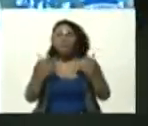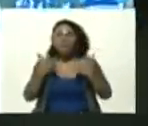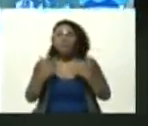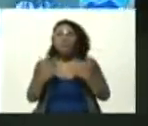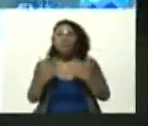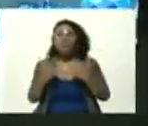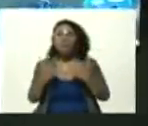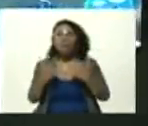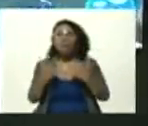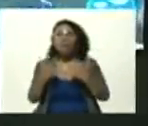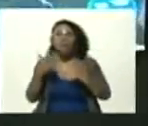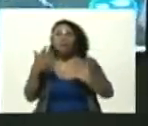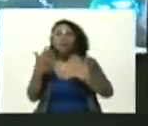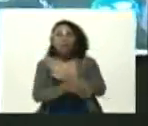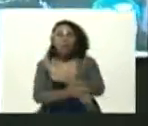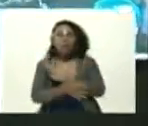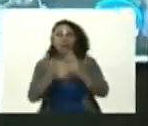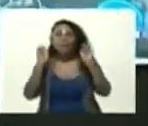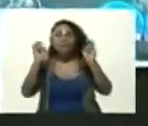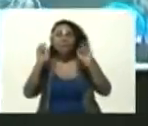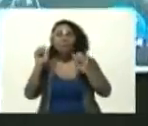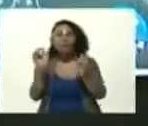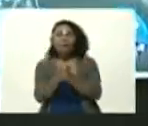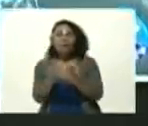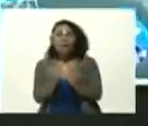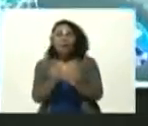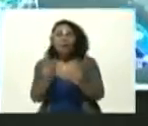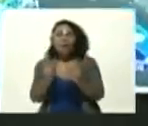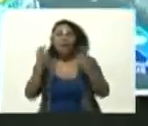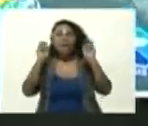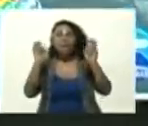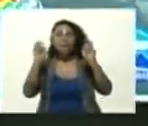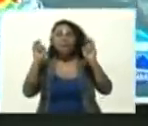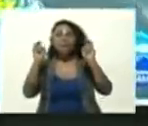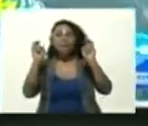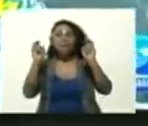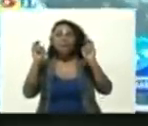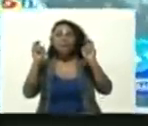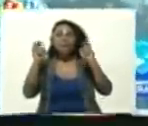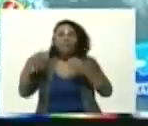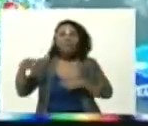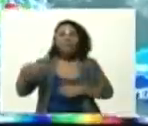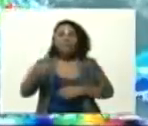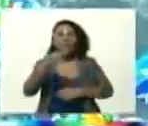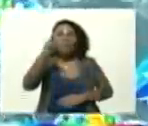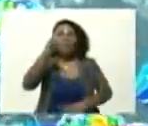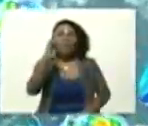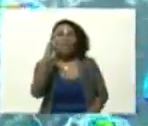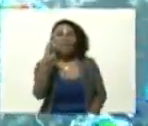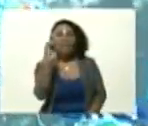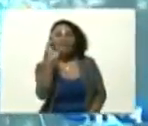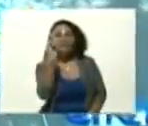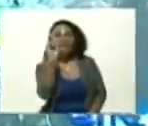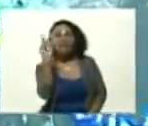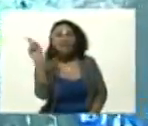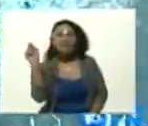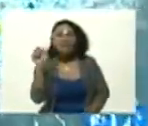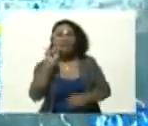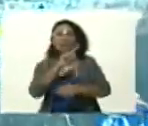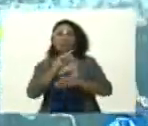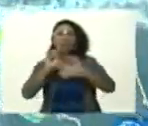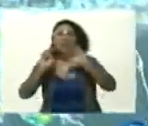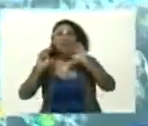sobre el área de Anzoátegui, especialmente en la cuenca del río Neverí, lo que le estaba indicando de los